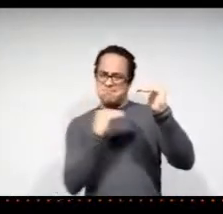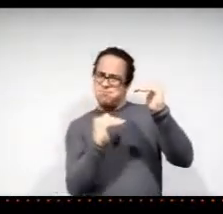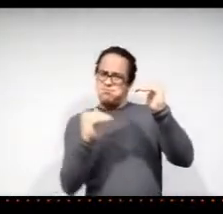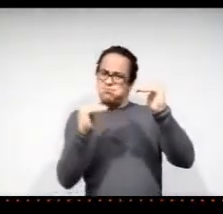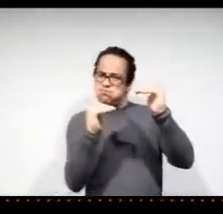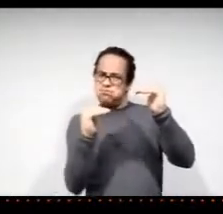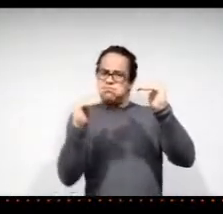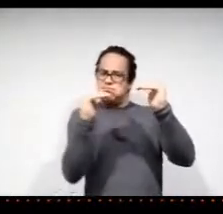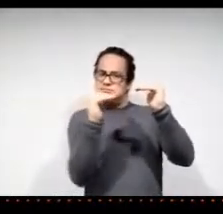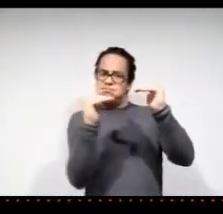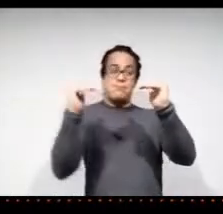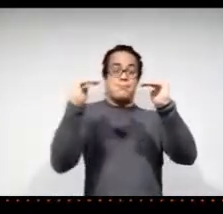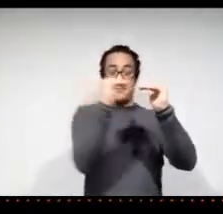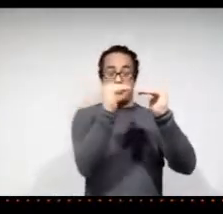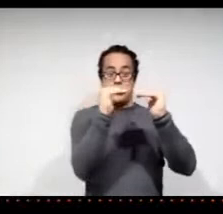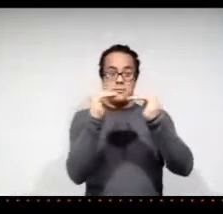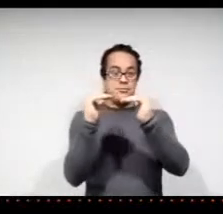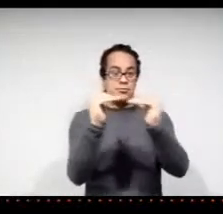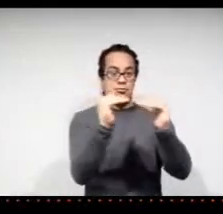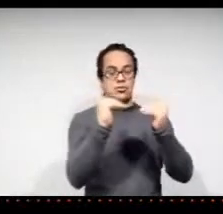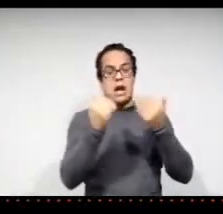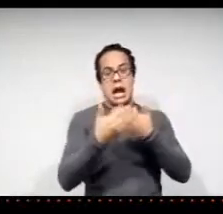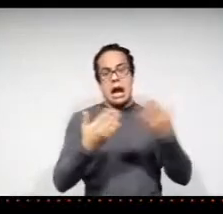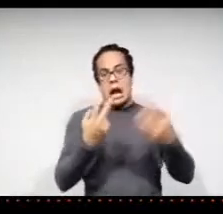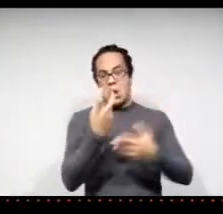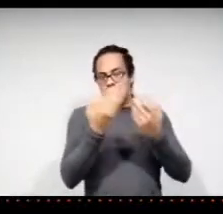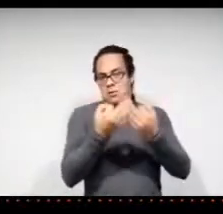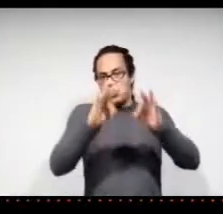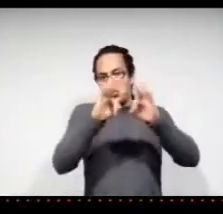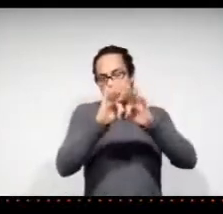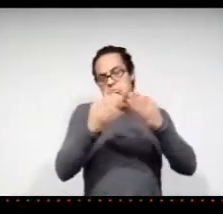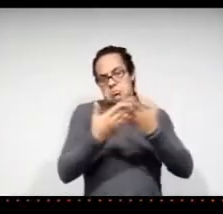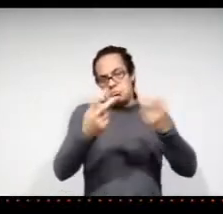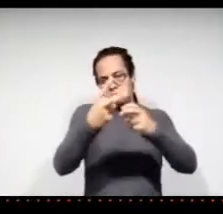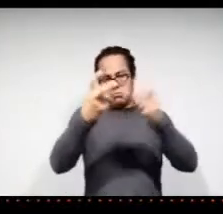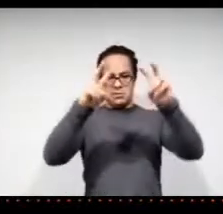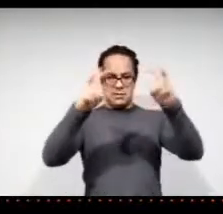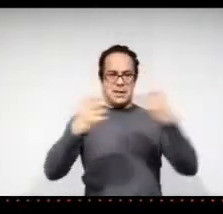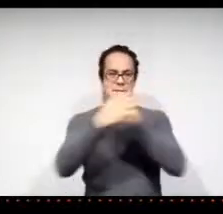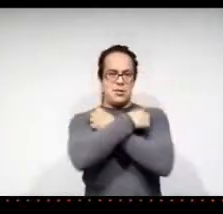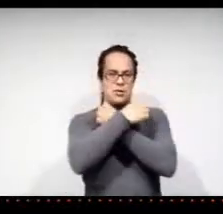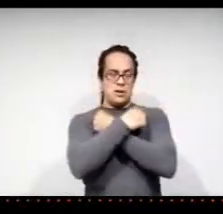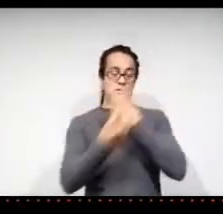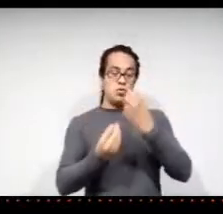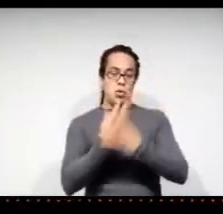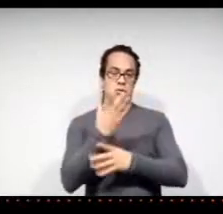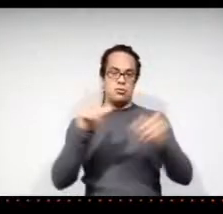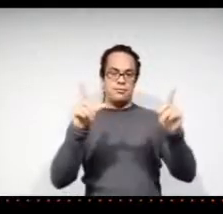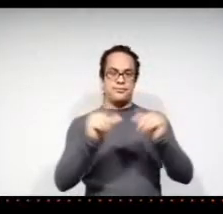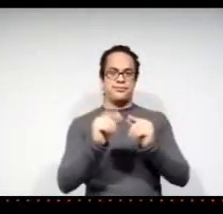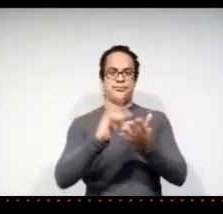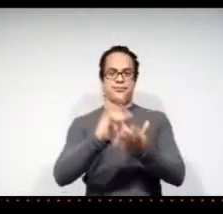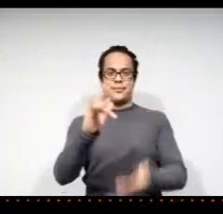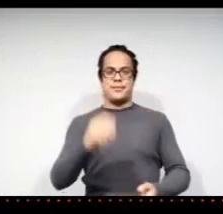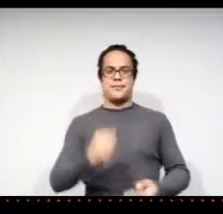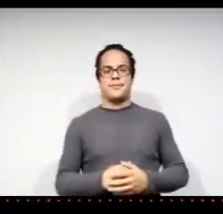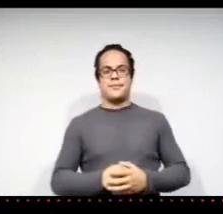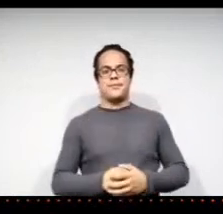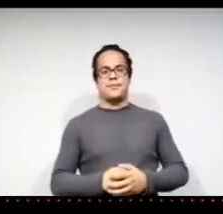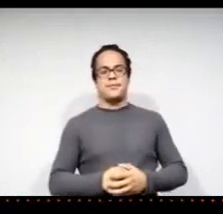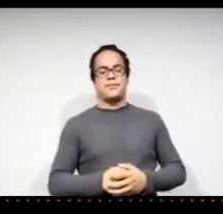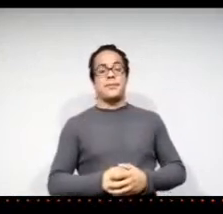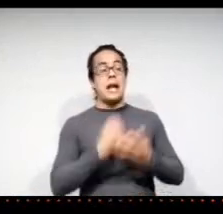existen ahora más que nunca con este tipo de educación? Gracias. Gracias, doctora Galindo. Sí,